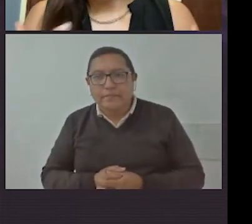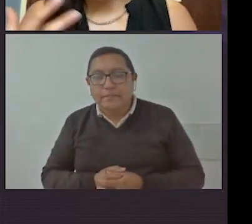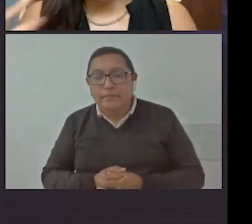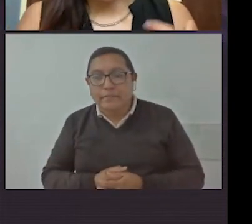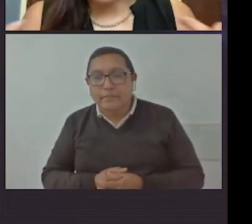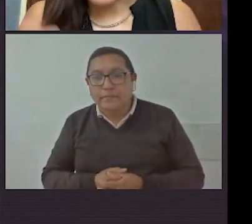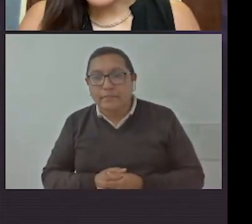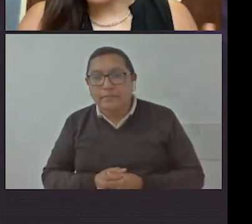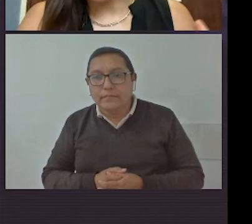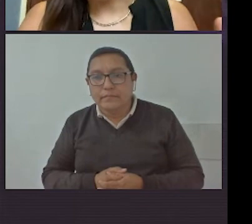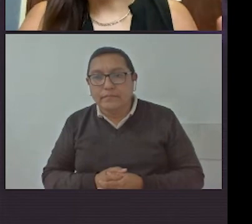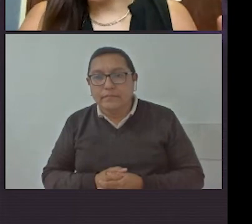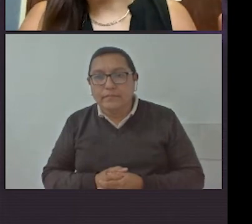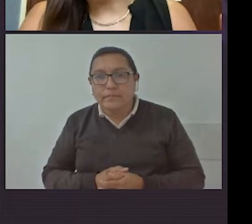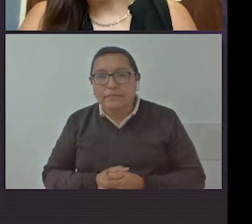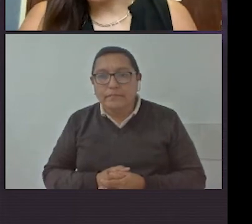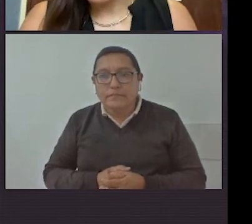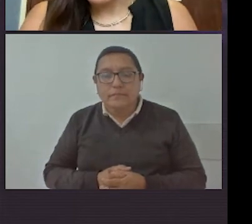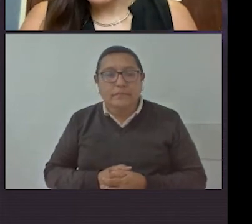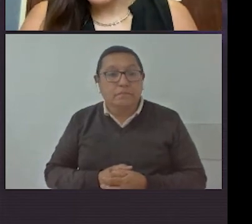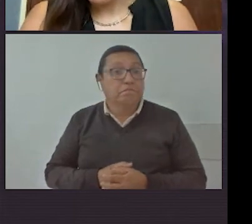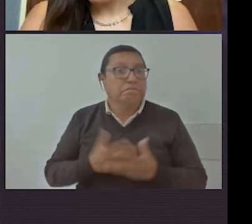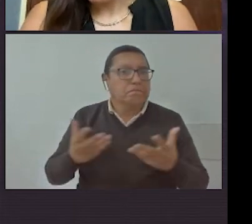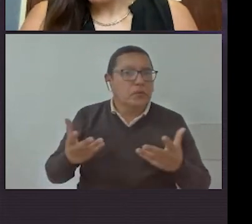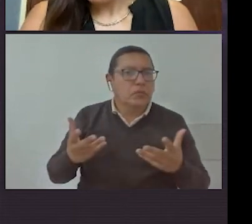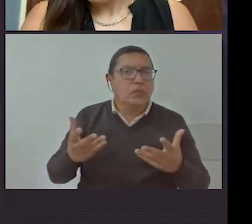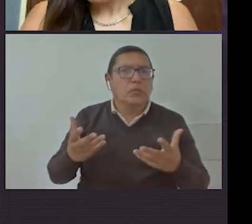¿Qué está pasando contigo en ese momento?